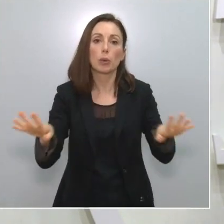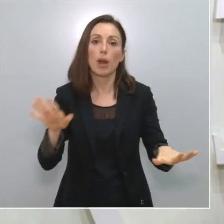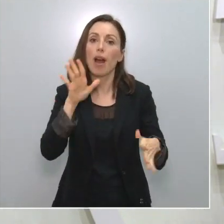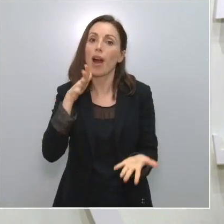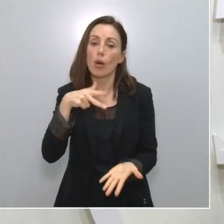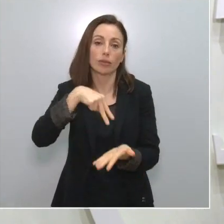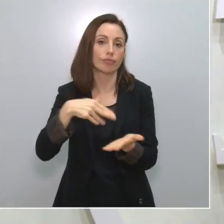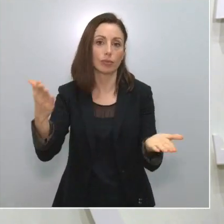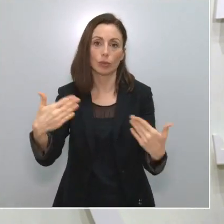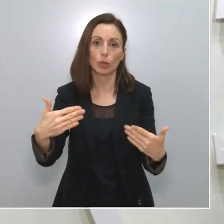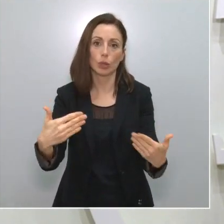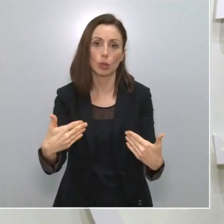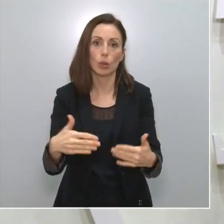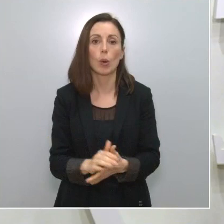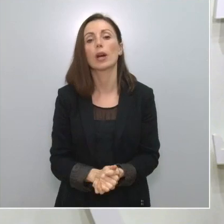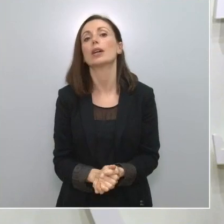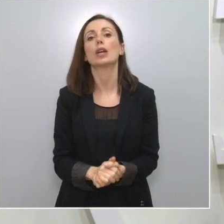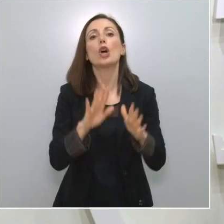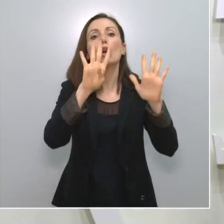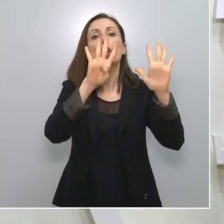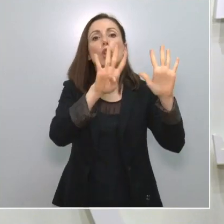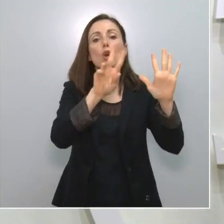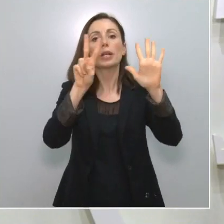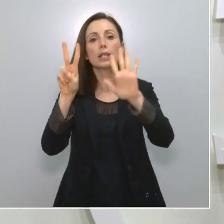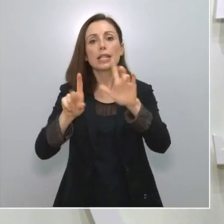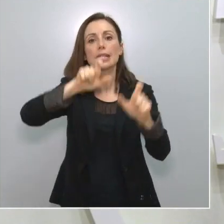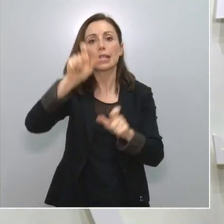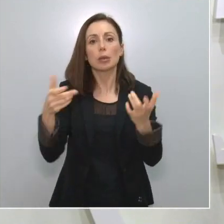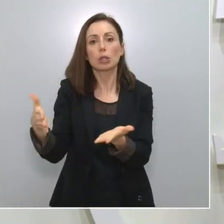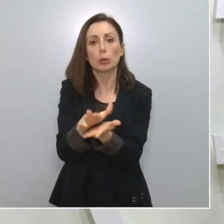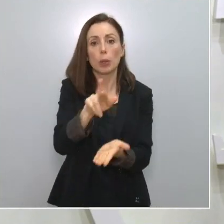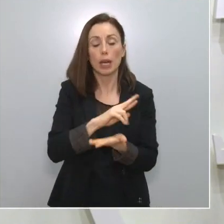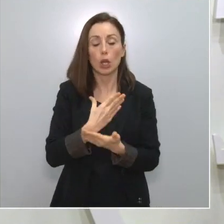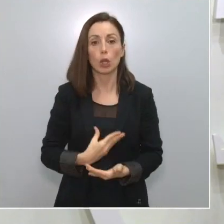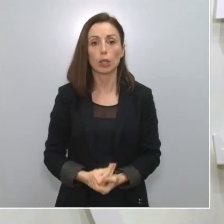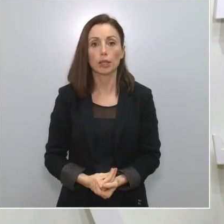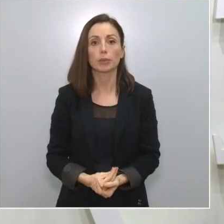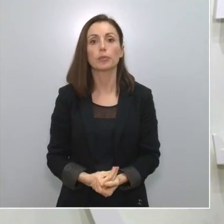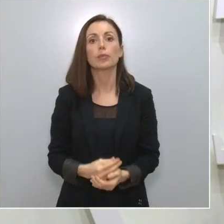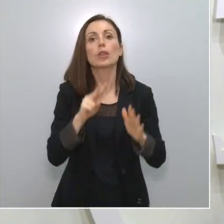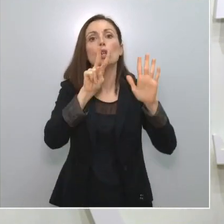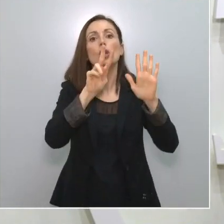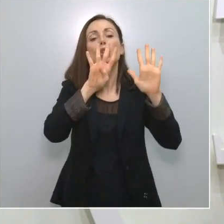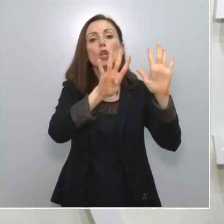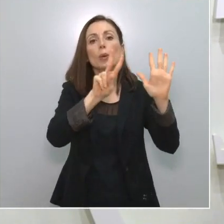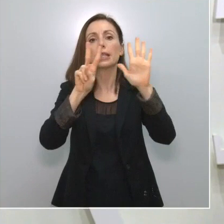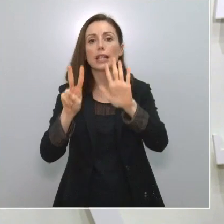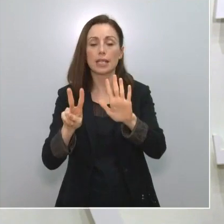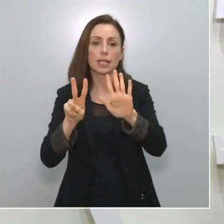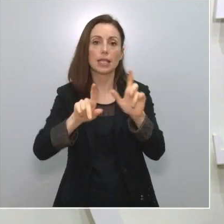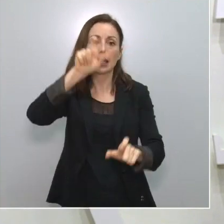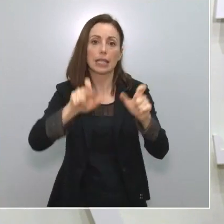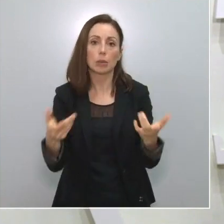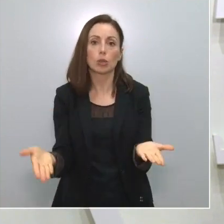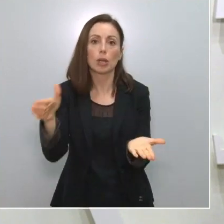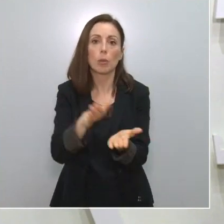nosotros. 97 personas han fallecido en la región de Murcia, 97 personas nos han dejado